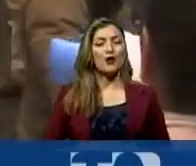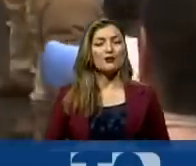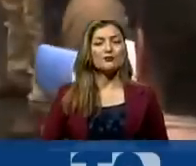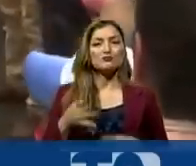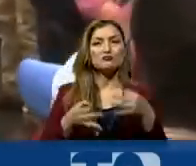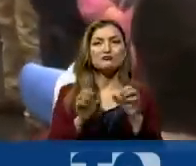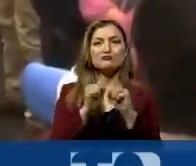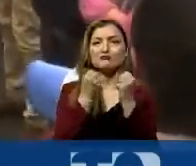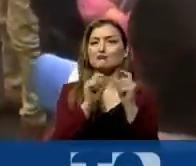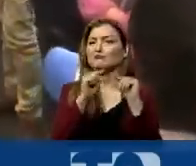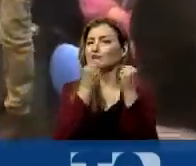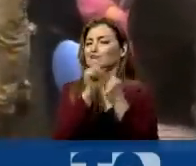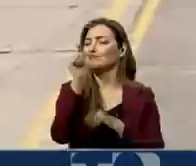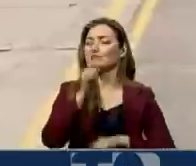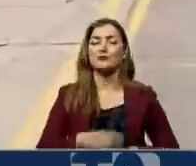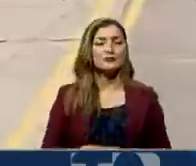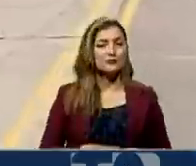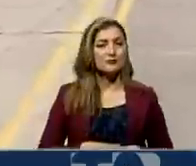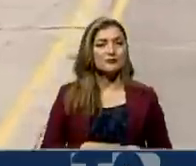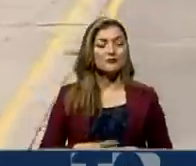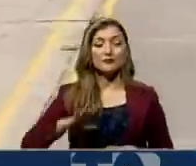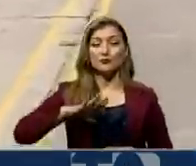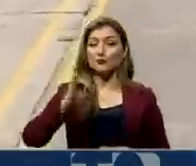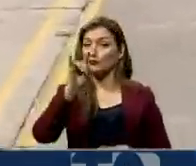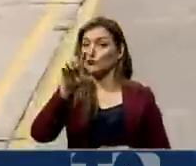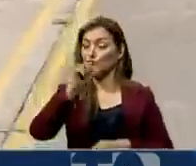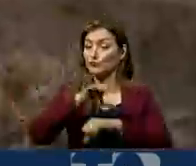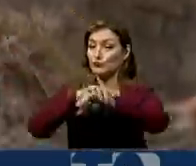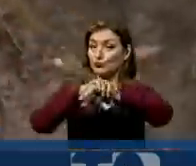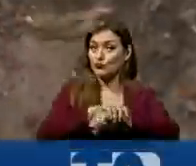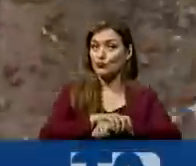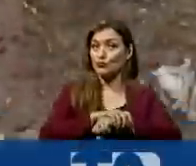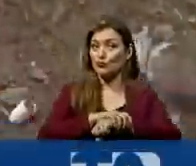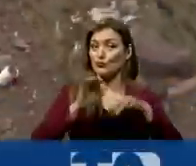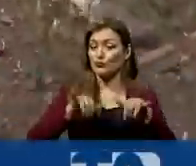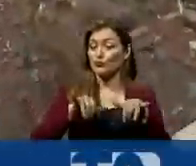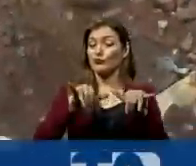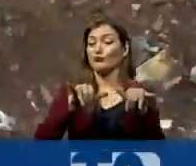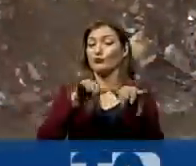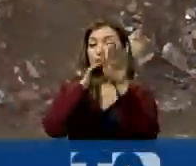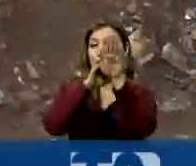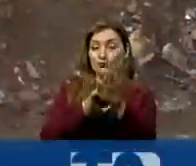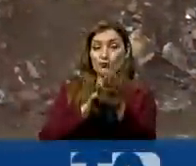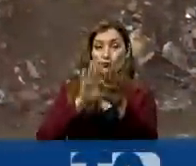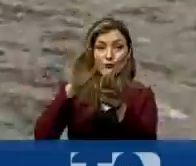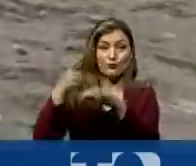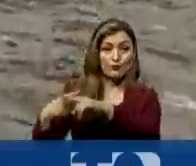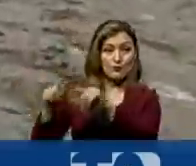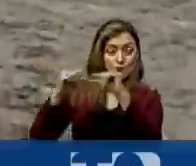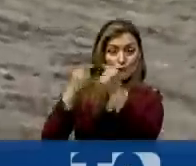sociales ahora claro fue detenido el señor insta pero igual este discurso lo mantienen quienes han respaldado desde otras